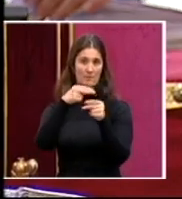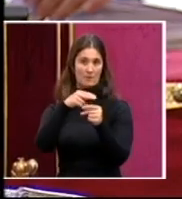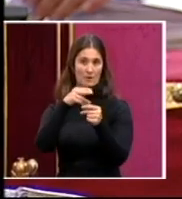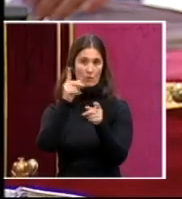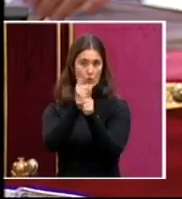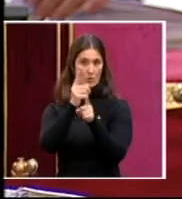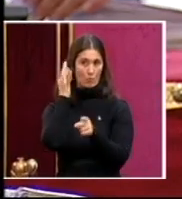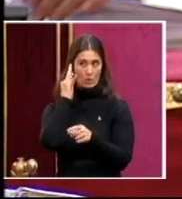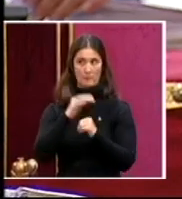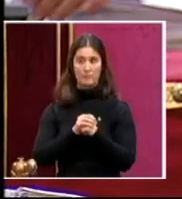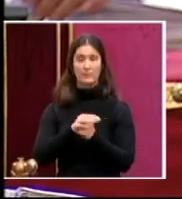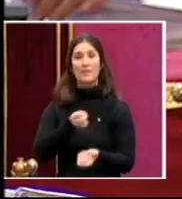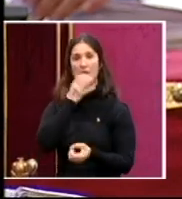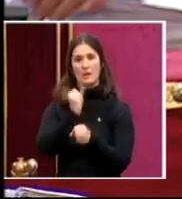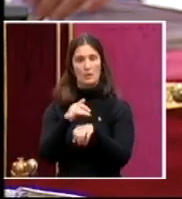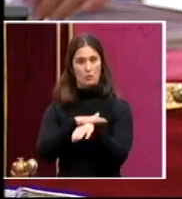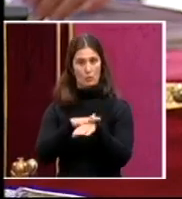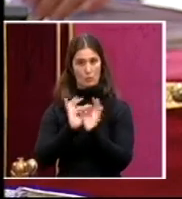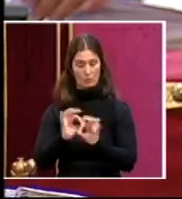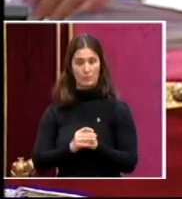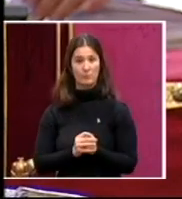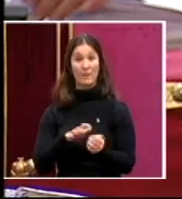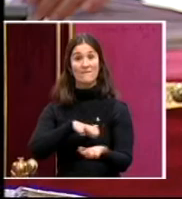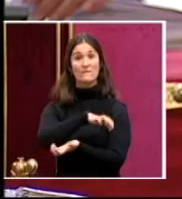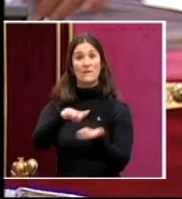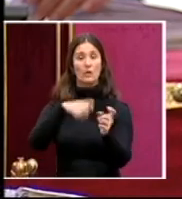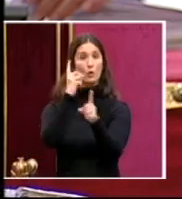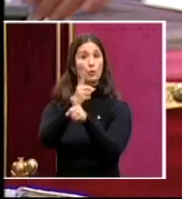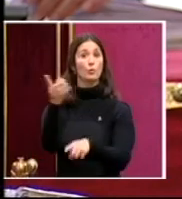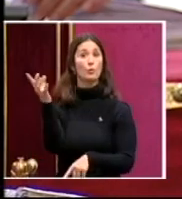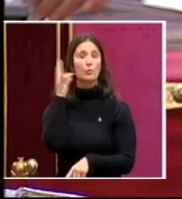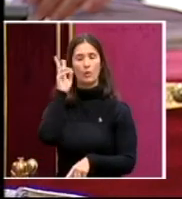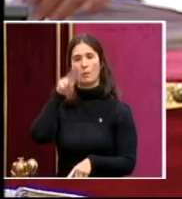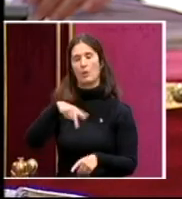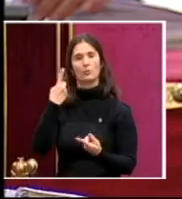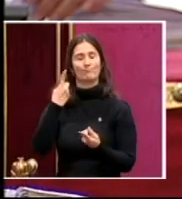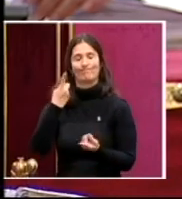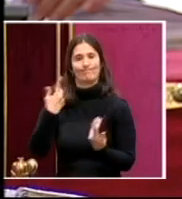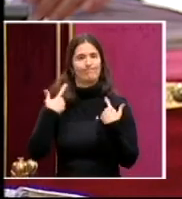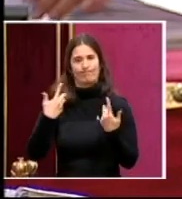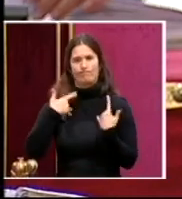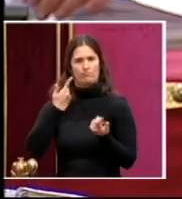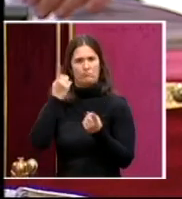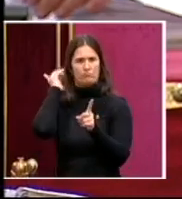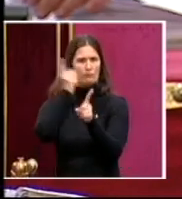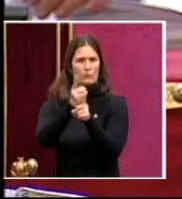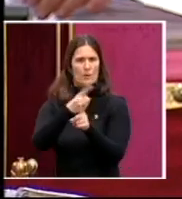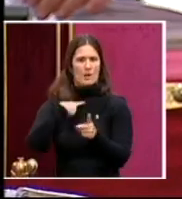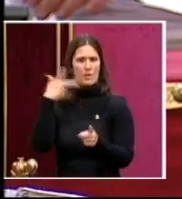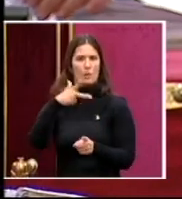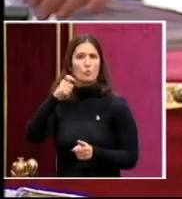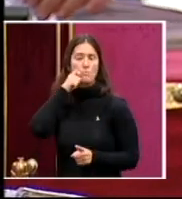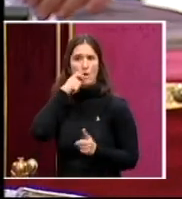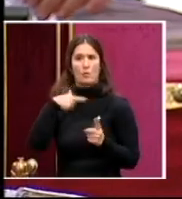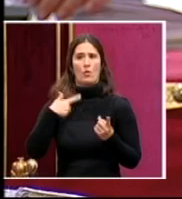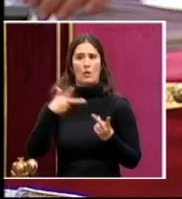Mujeres. Declaración institucional. La violencia contra las mujeres es una violación de los derechos humanos, entre otros, del derecho a la